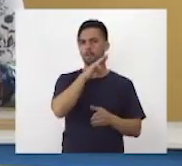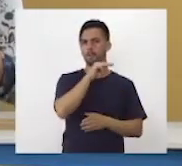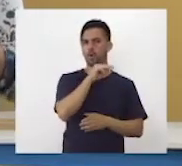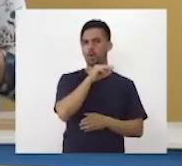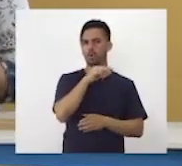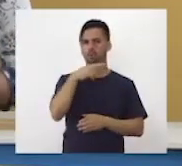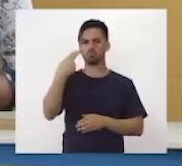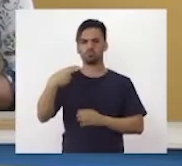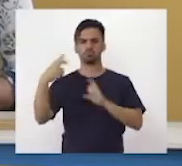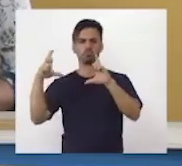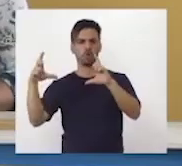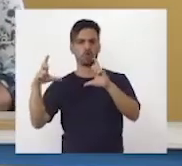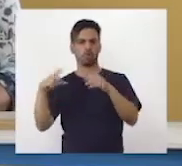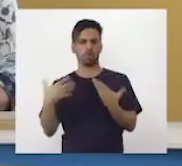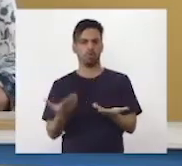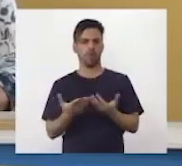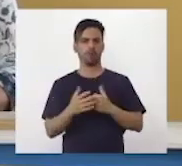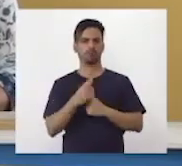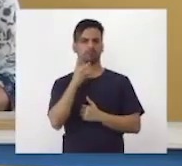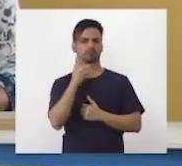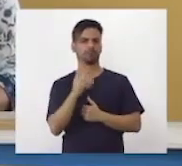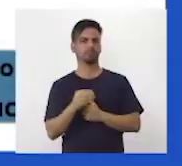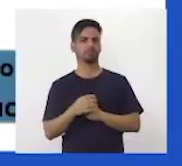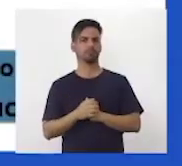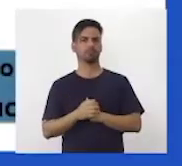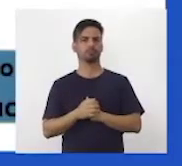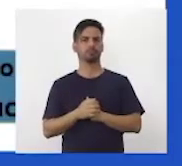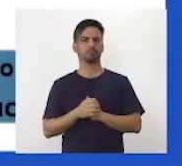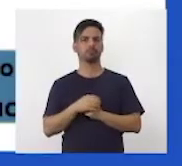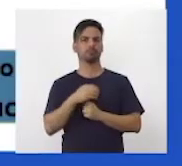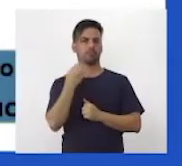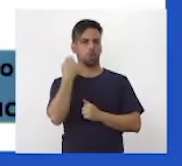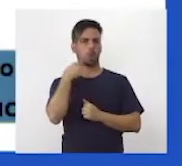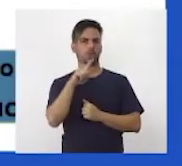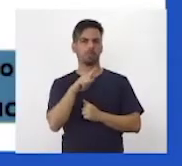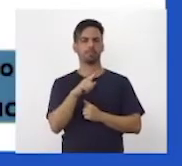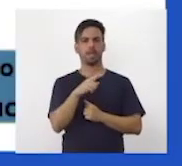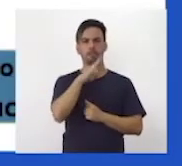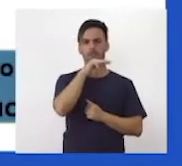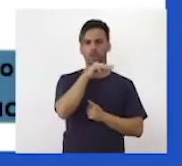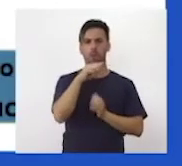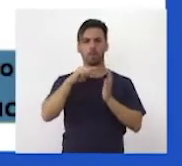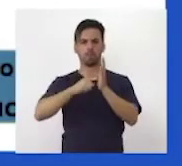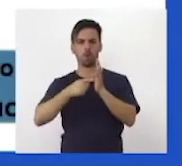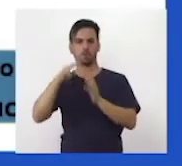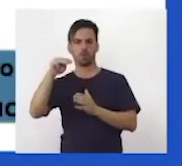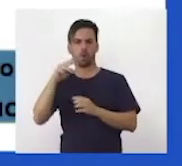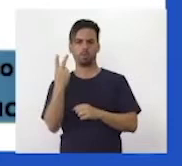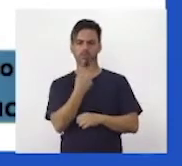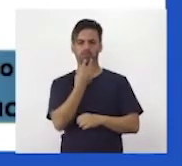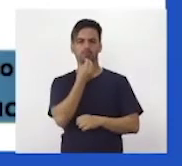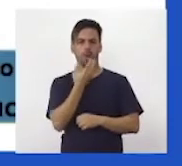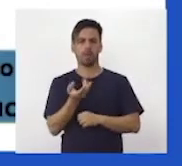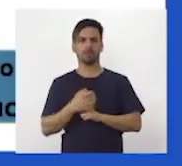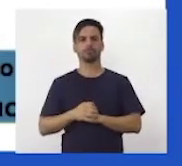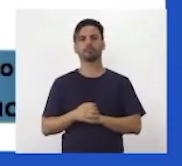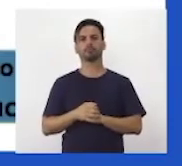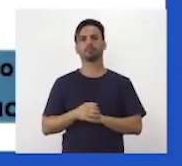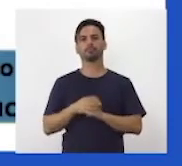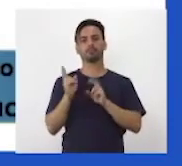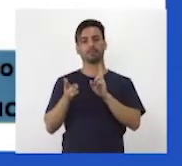de un monomio por un polinomio o de monomios? ¿Cuáles son las tareas?